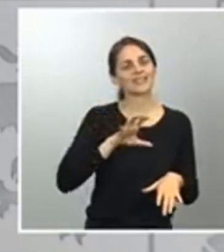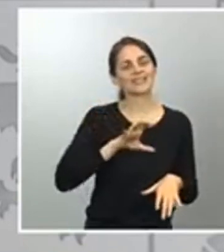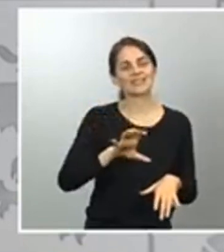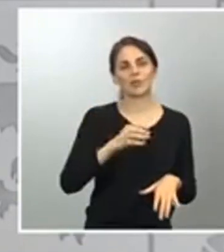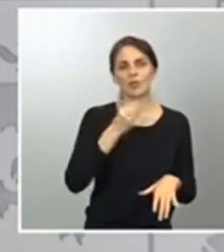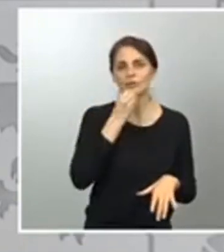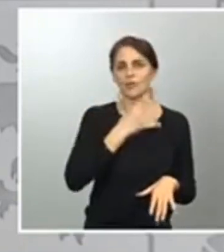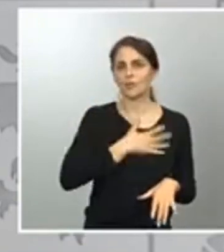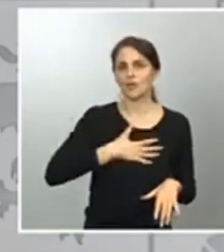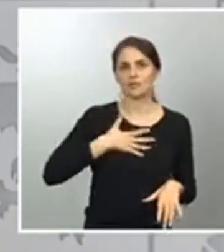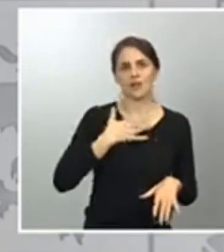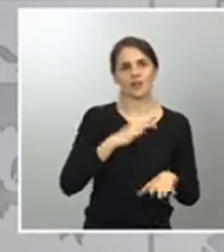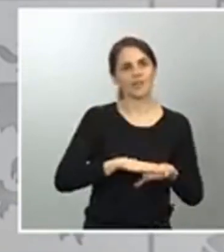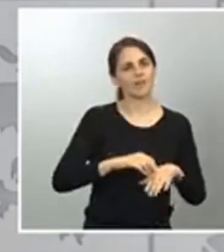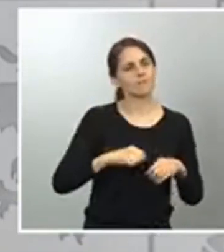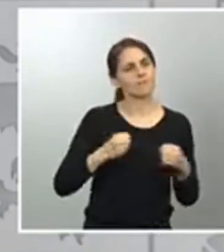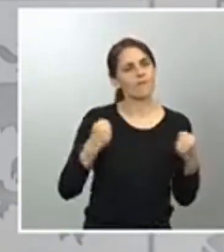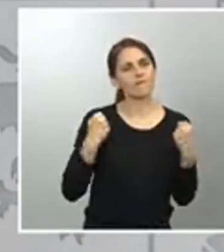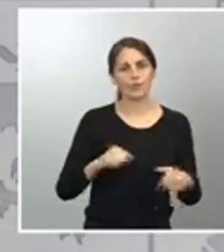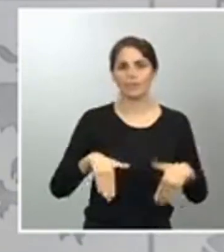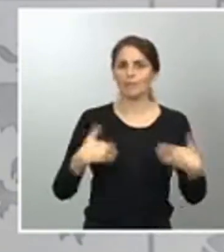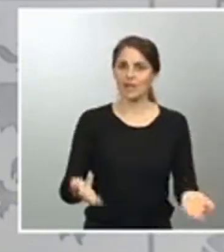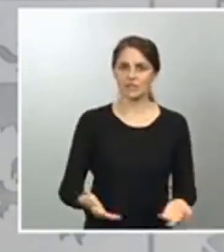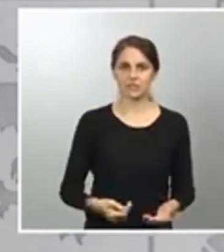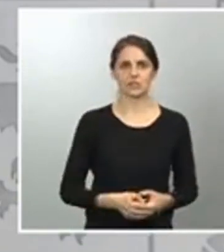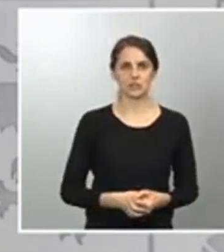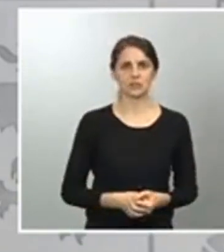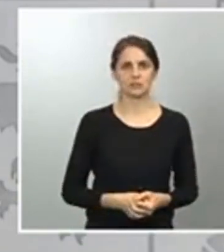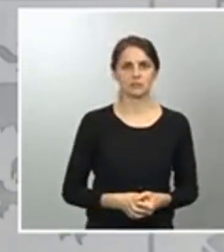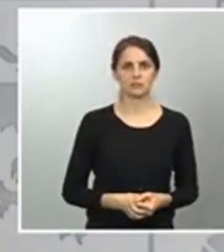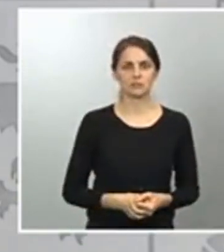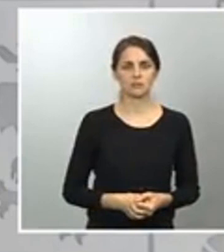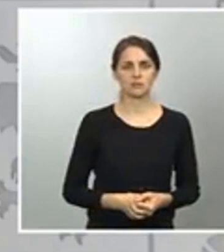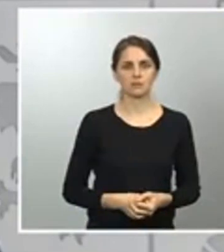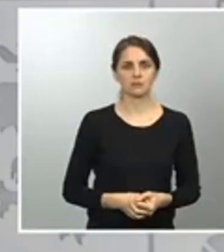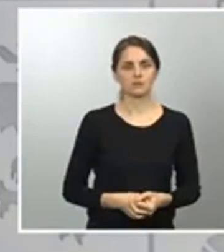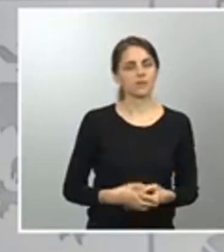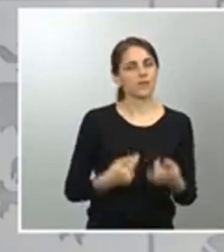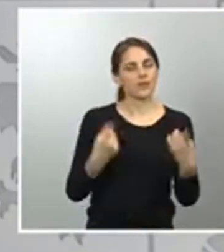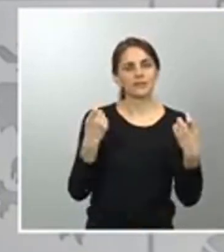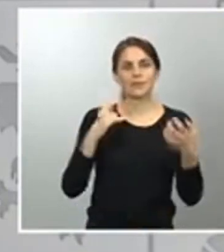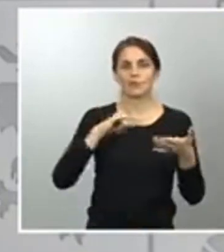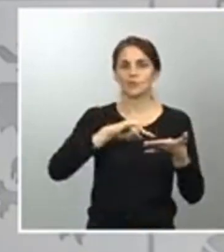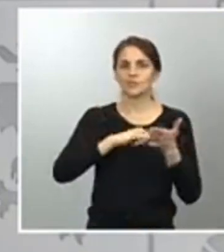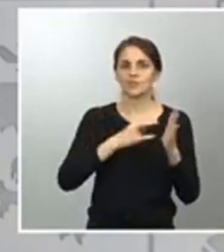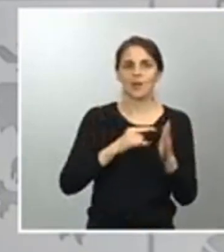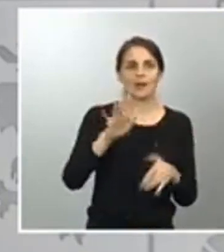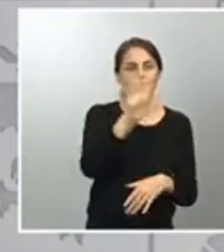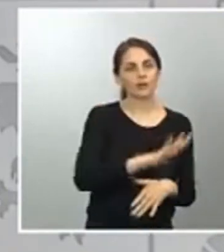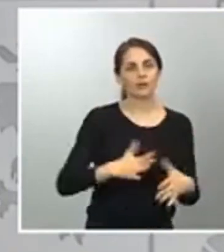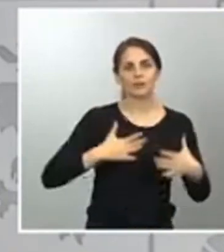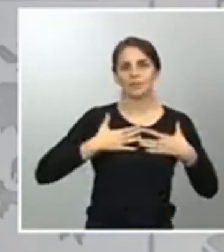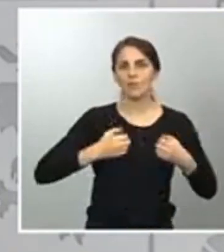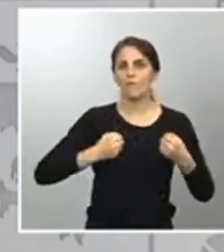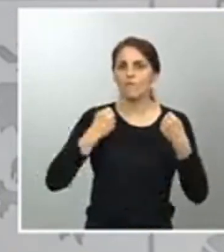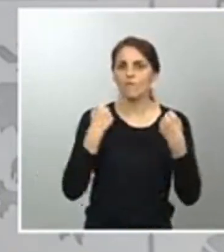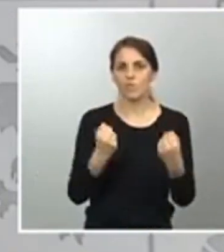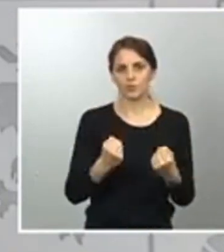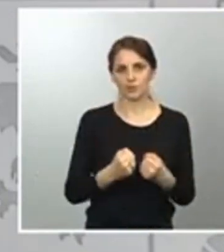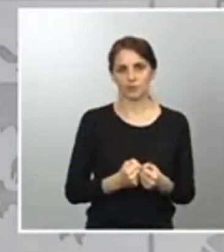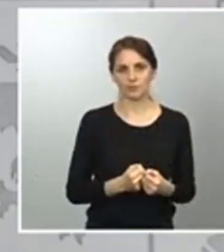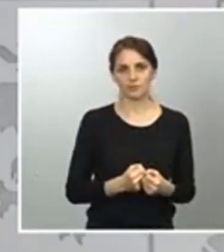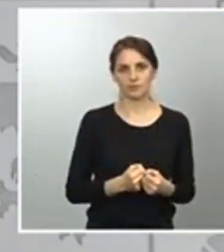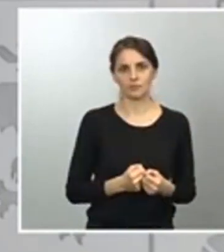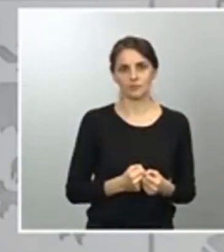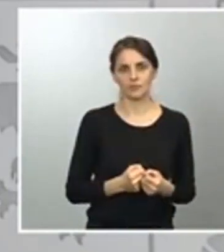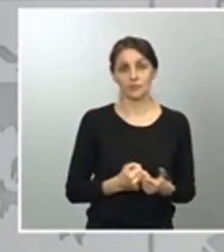estado del bienestar. Que necesitamos tener un sistema nacional de salud mucho más fuerte de lo que tenemos. No porque